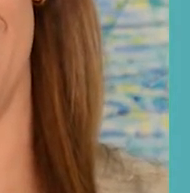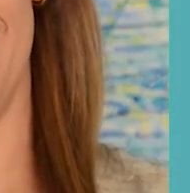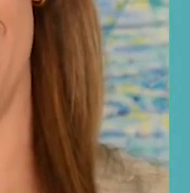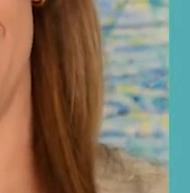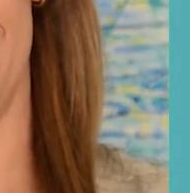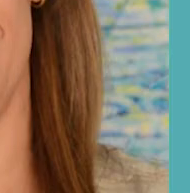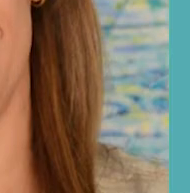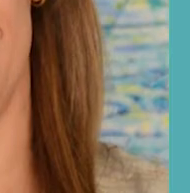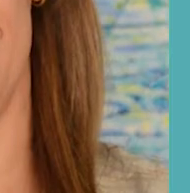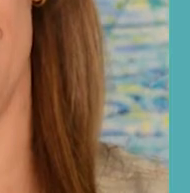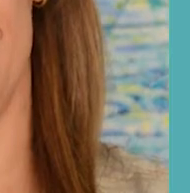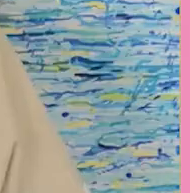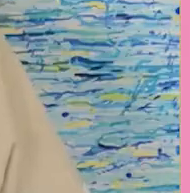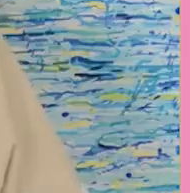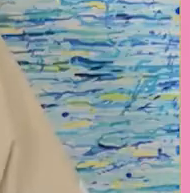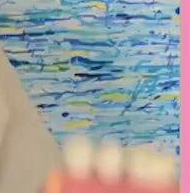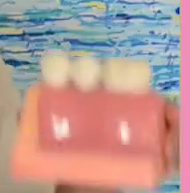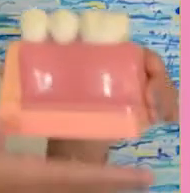e